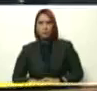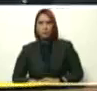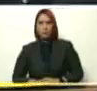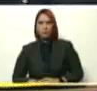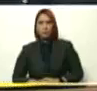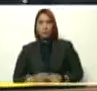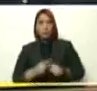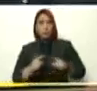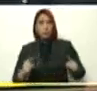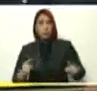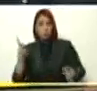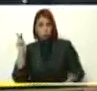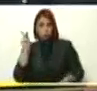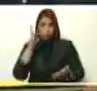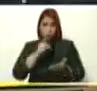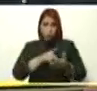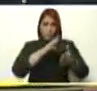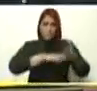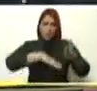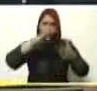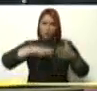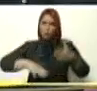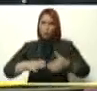Por eso quise venir a Barcelona.